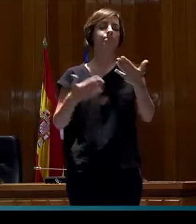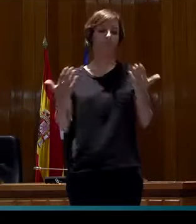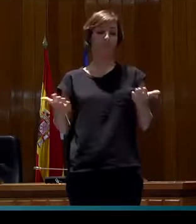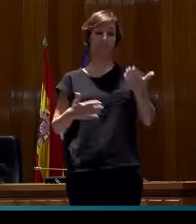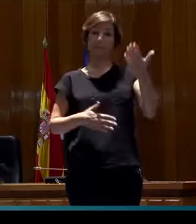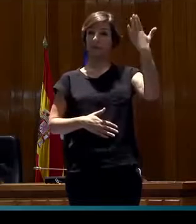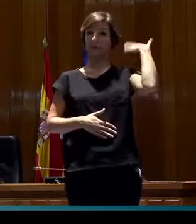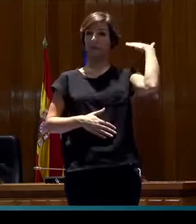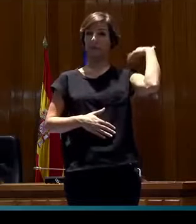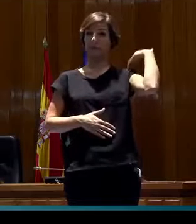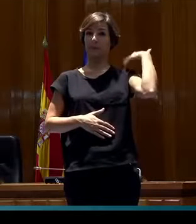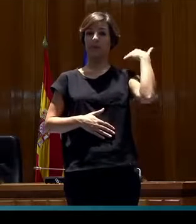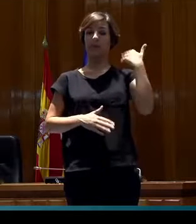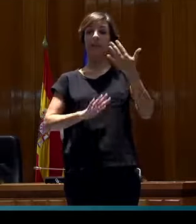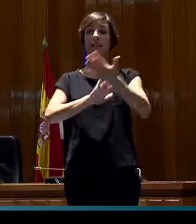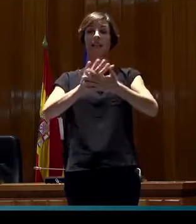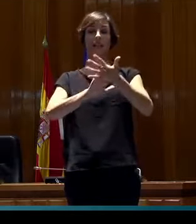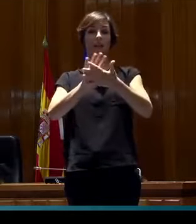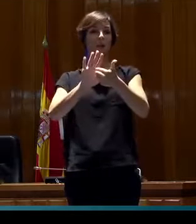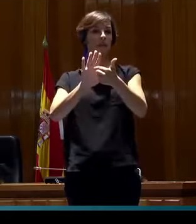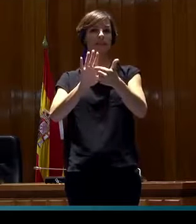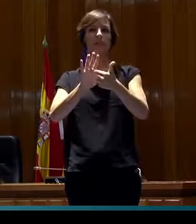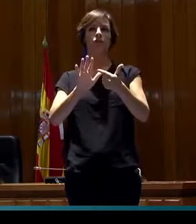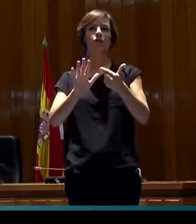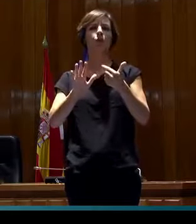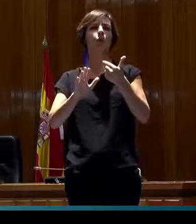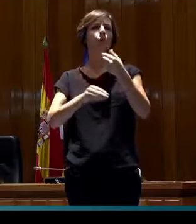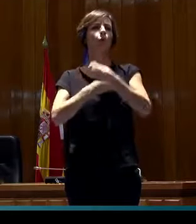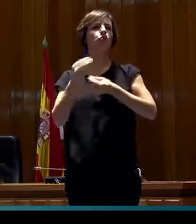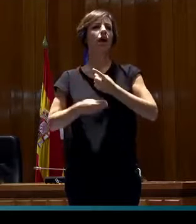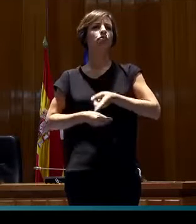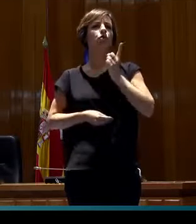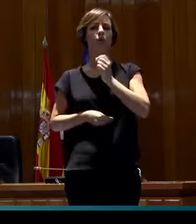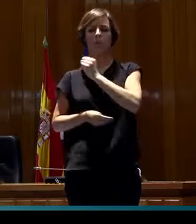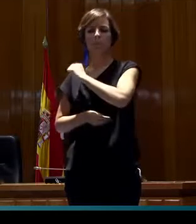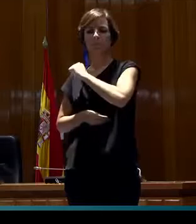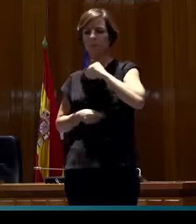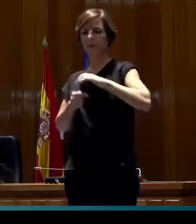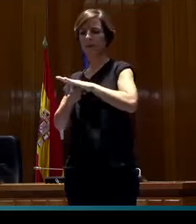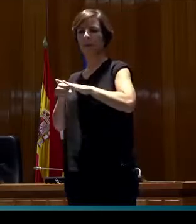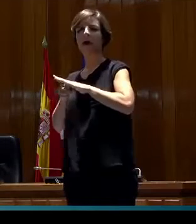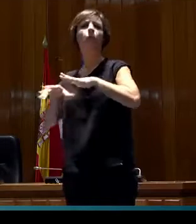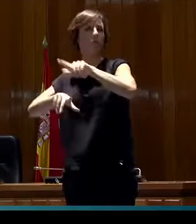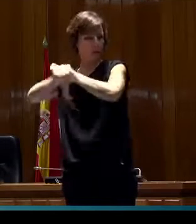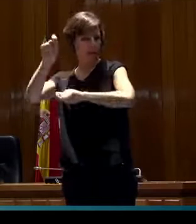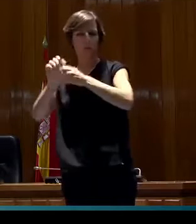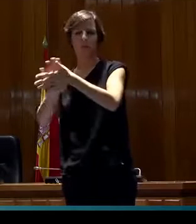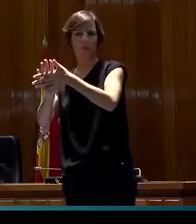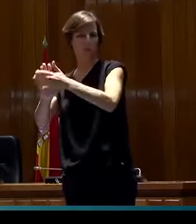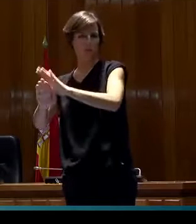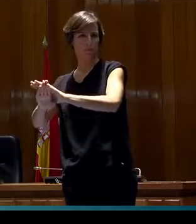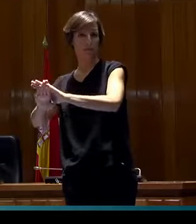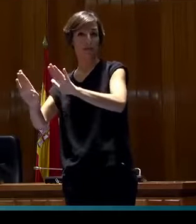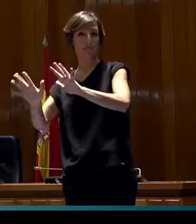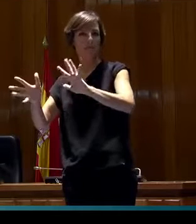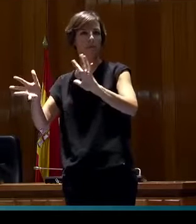pasado de un uso de la lengua de signos muy restringido en un ámbito privado, dentro del movimiento asociativo, a un uso